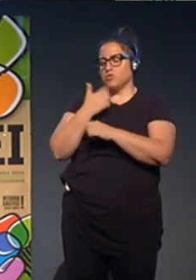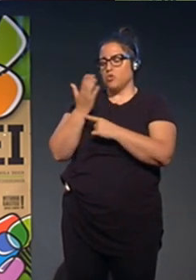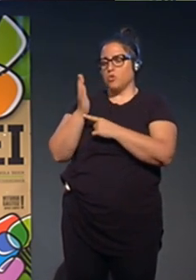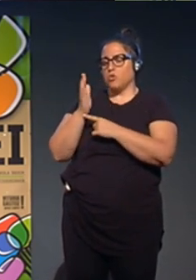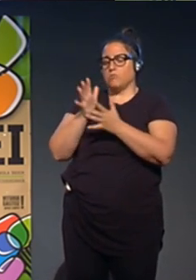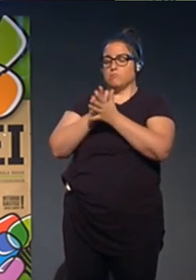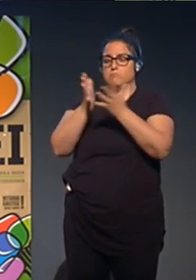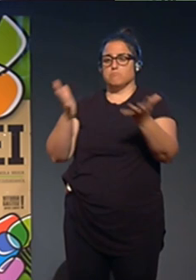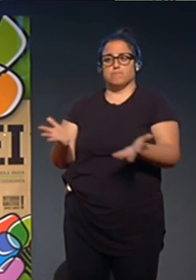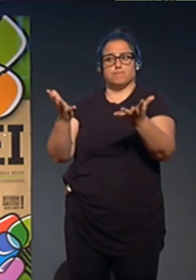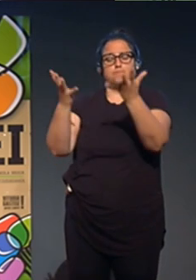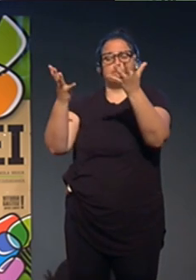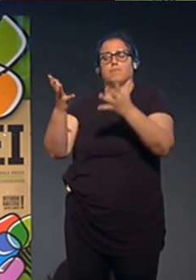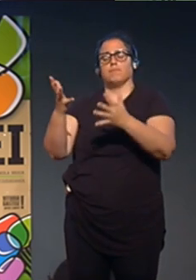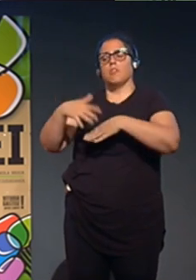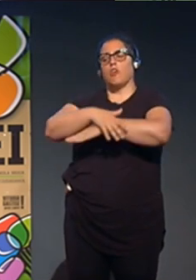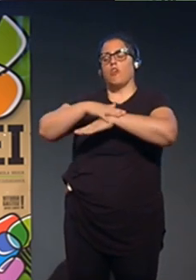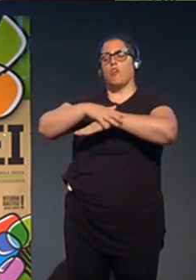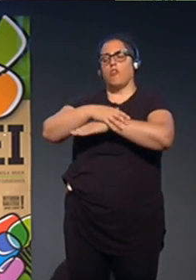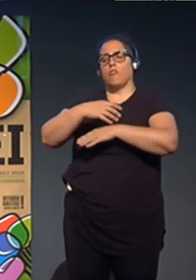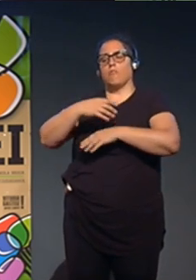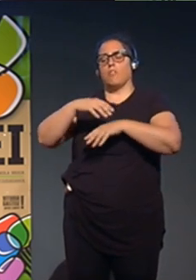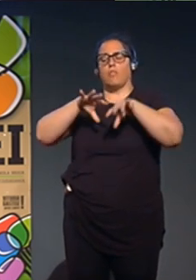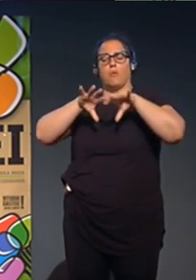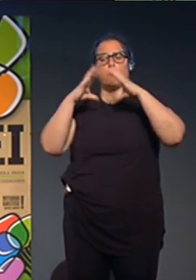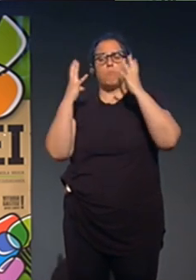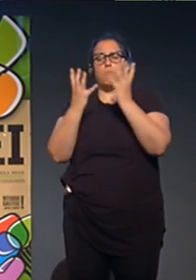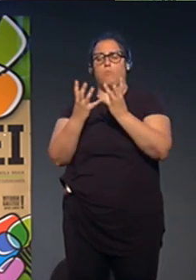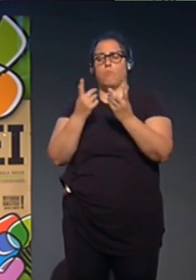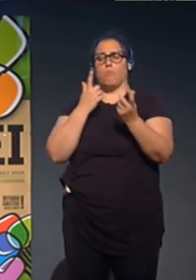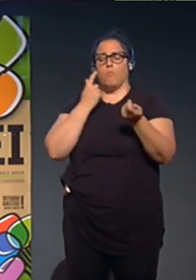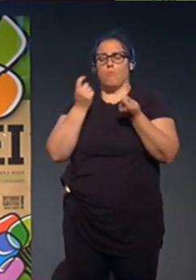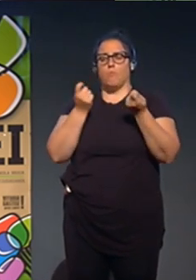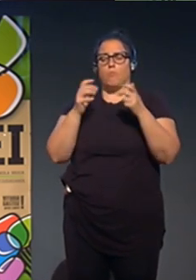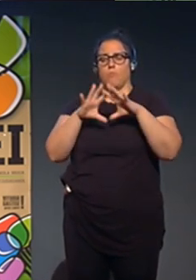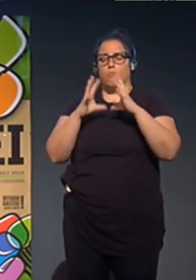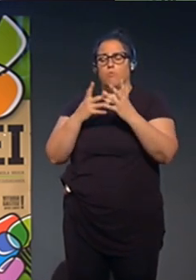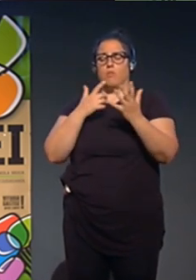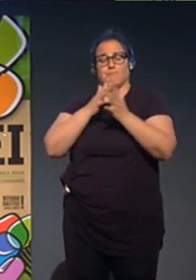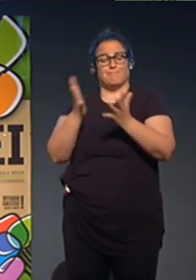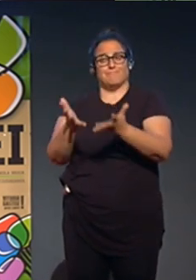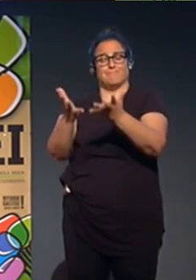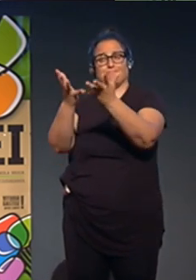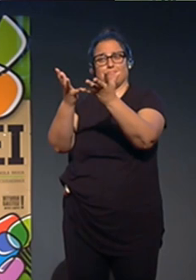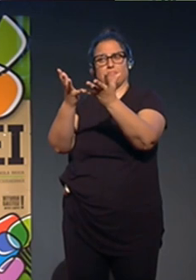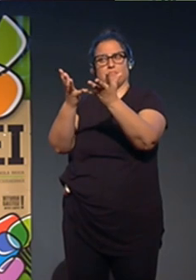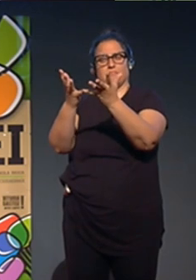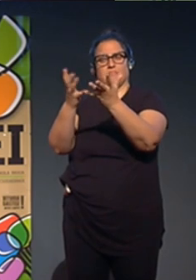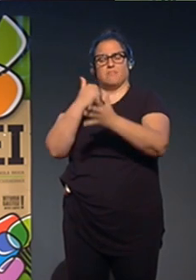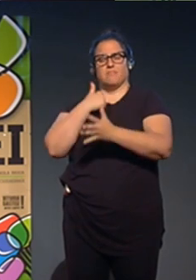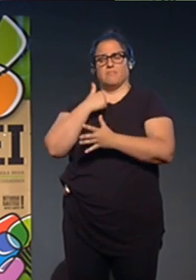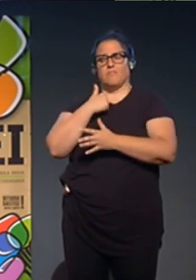propugnando una gobernanza mundial eh Cómo cómo es